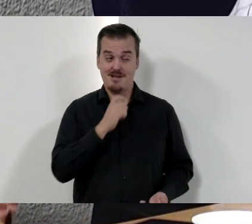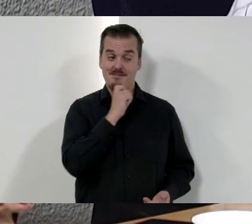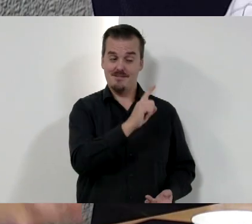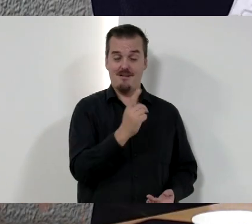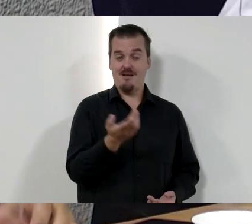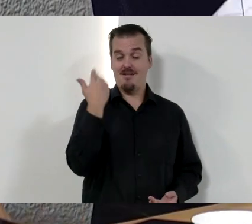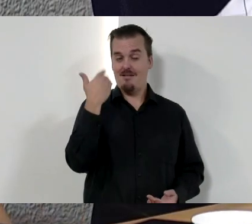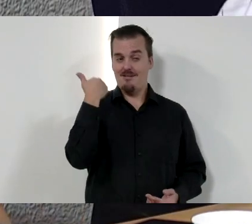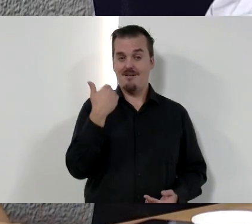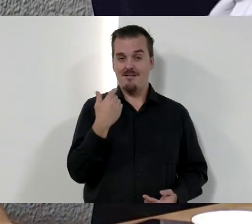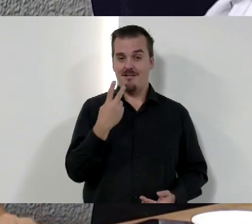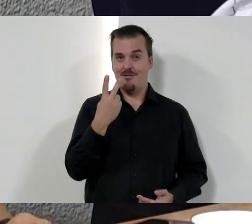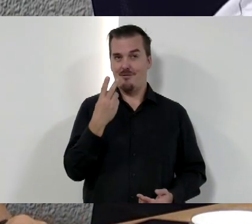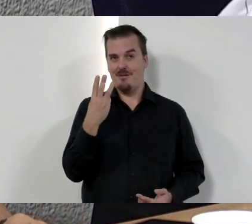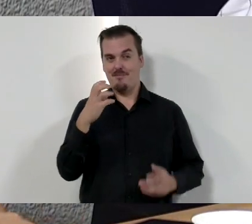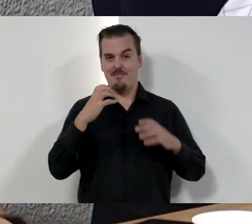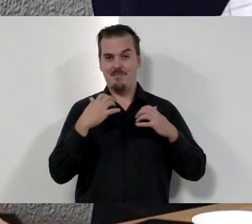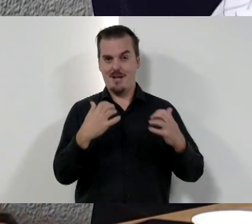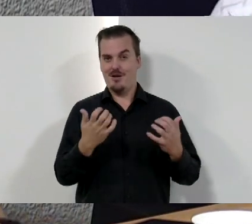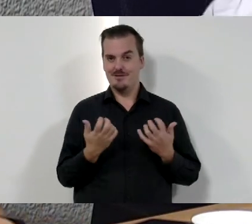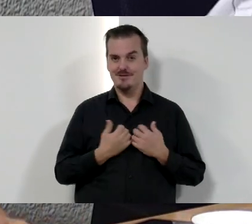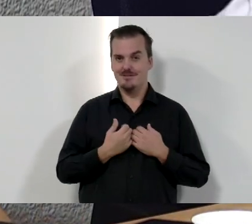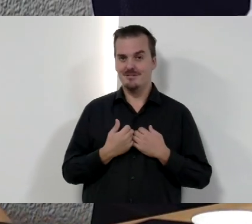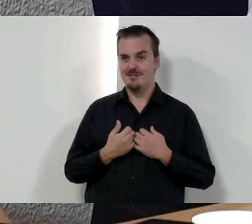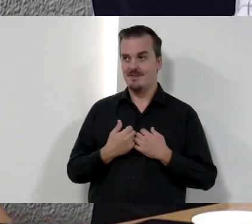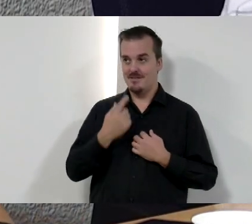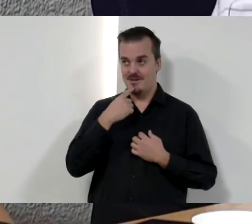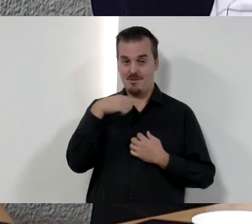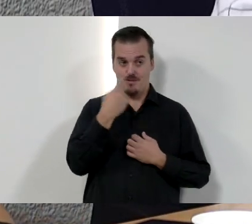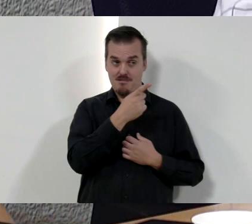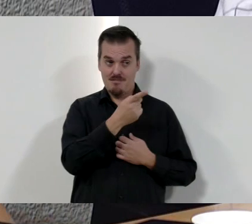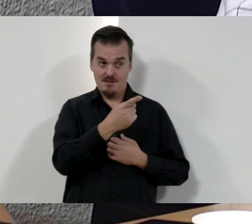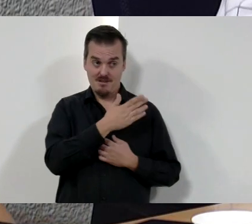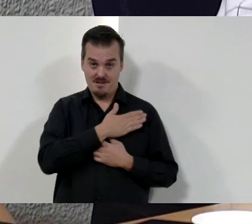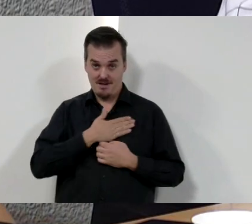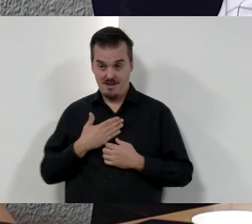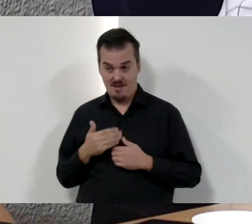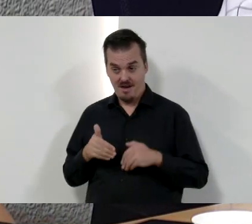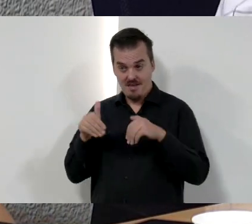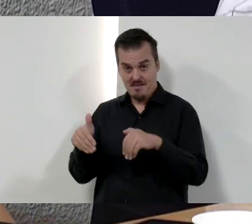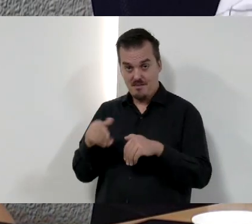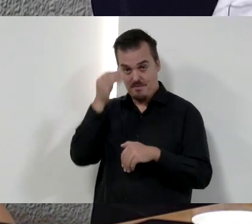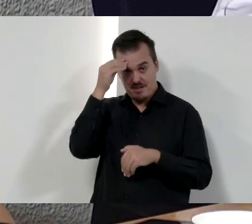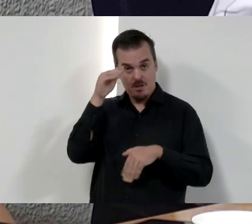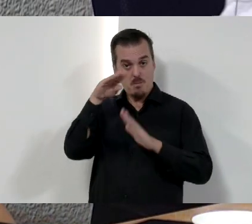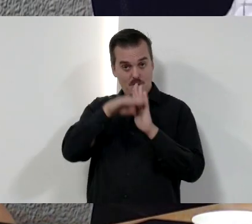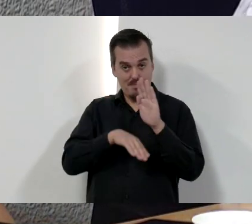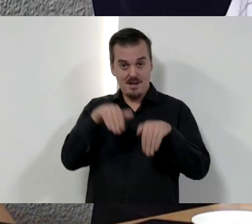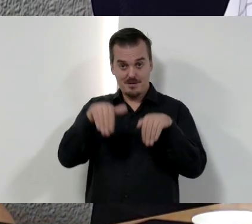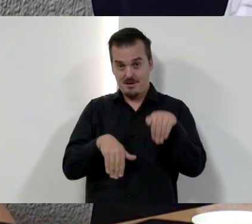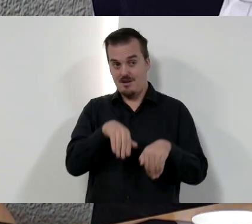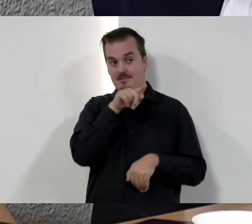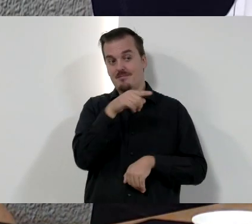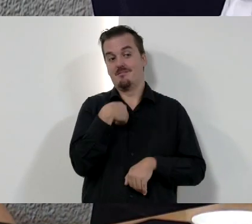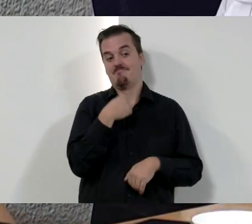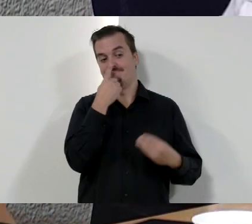plenos. Digo, su candidato, que no sé quién va a ser, su candidato no le va a dejar que ponga usted estas cosas en el programa electoral. Bueno, usted ya mismo,